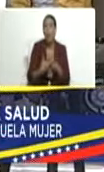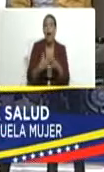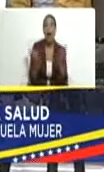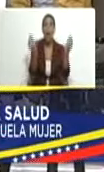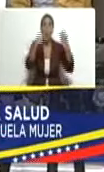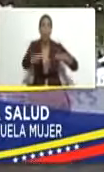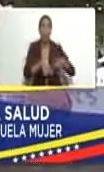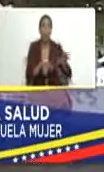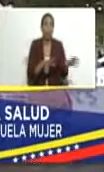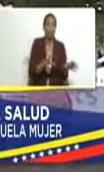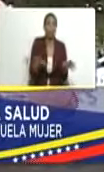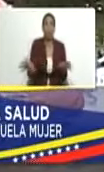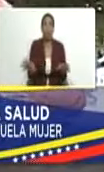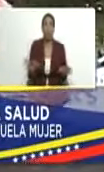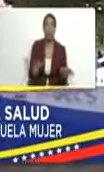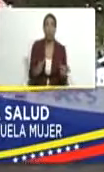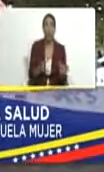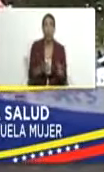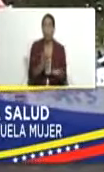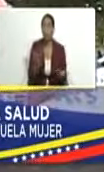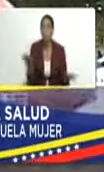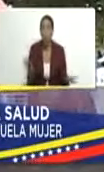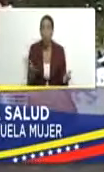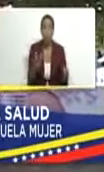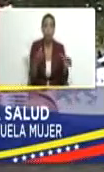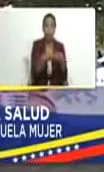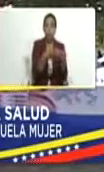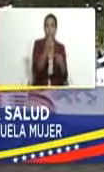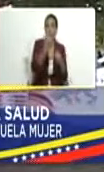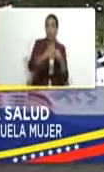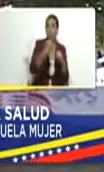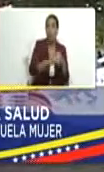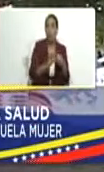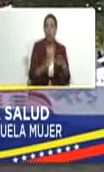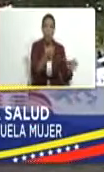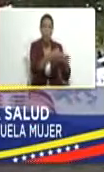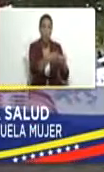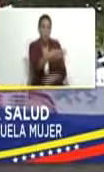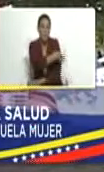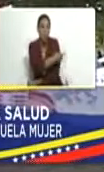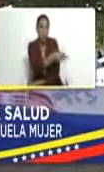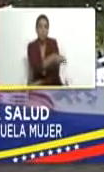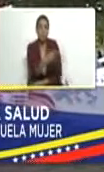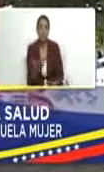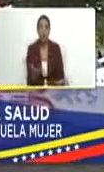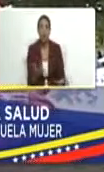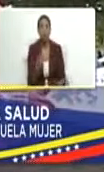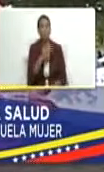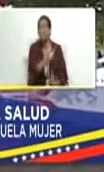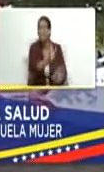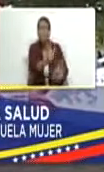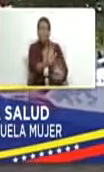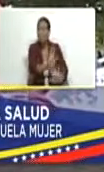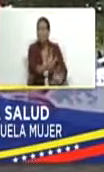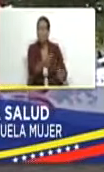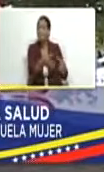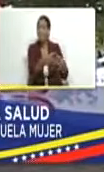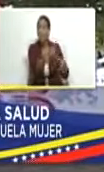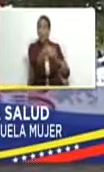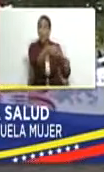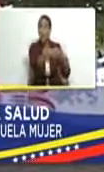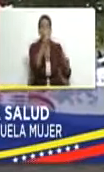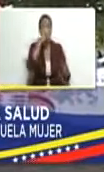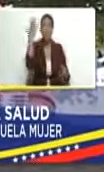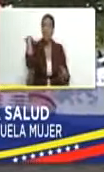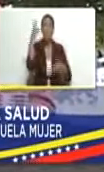fijo, al pacto de los apellidos ahora. Y nosotros le decimos a ellos, a ese